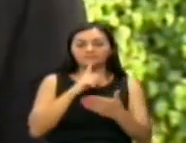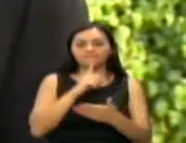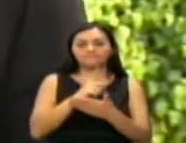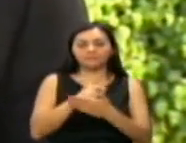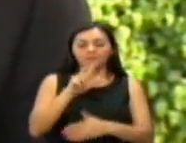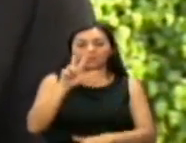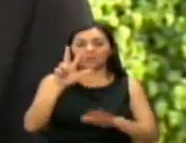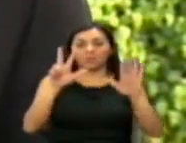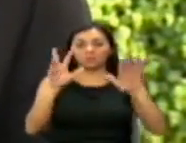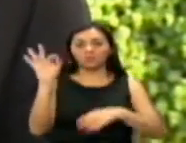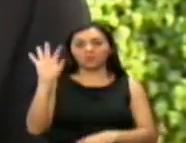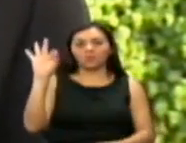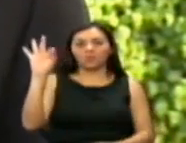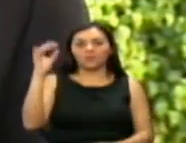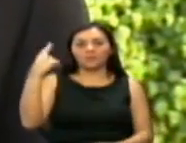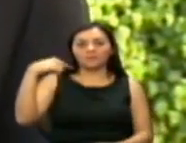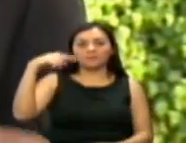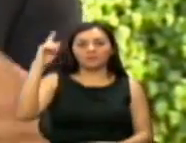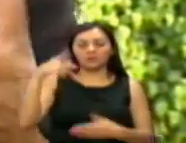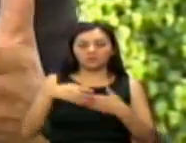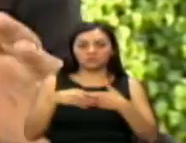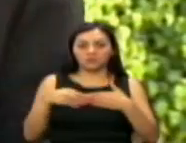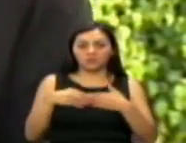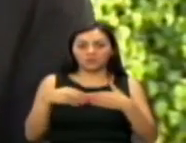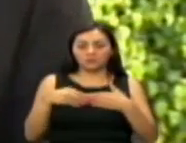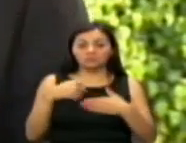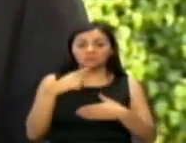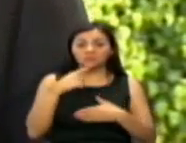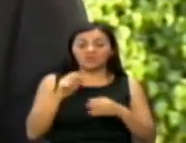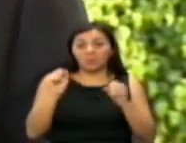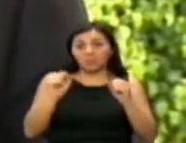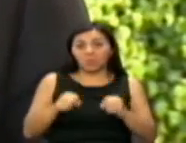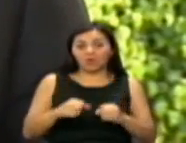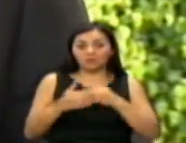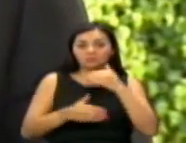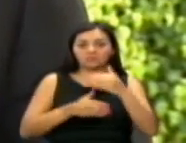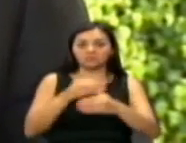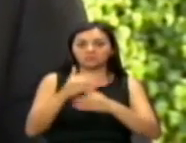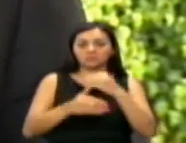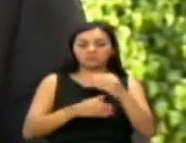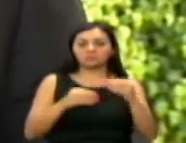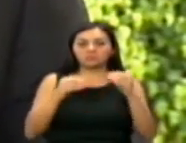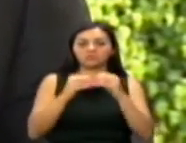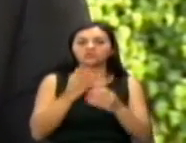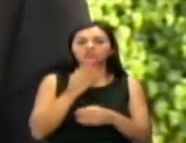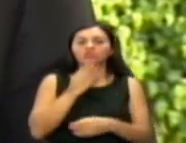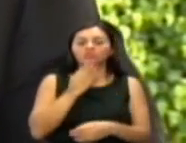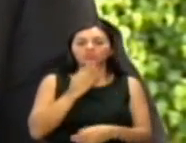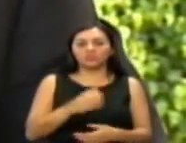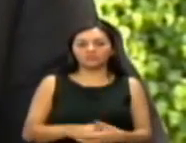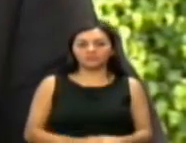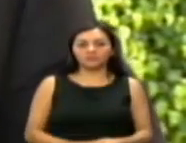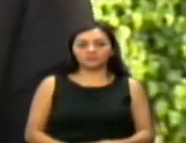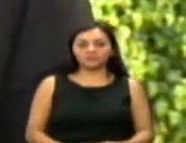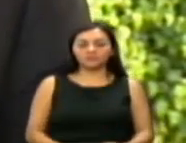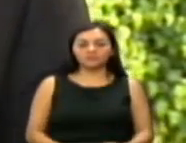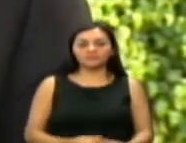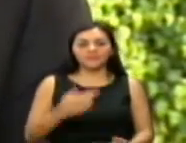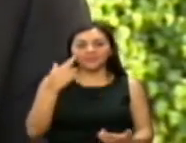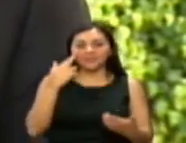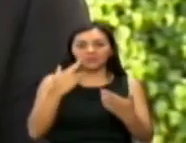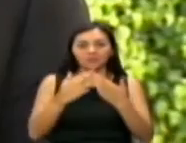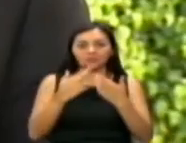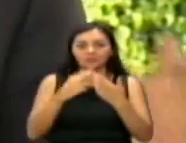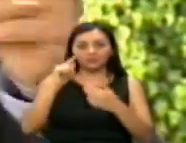8 o 9 millones a 100 millones de dólares. Y probablemente lo seguiremos aumentando en la medida de lo posible. Ni siquiera eran reconocidos como